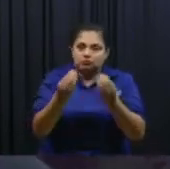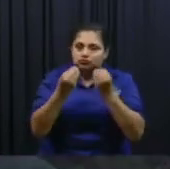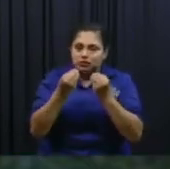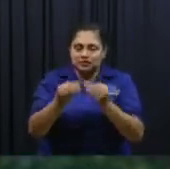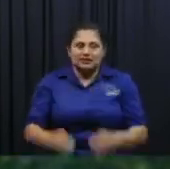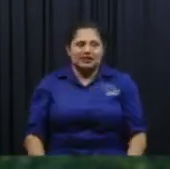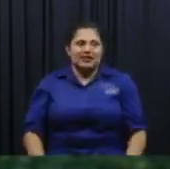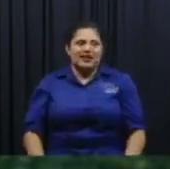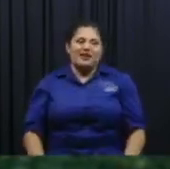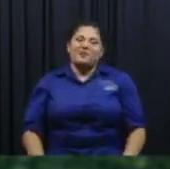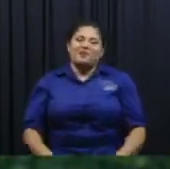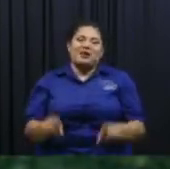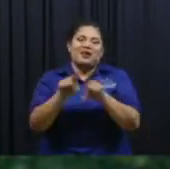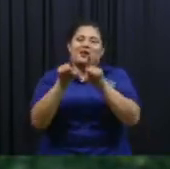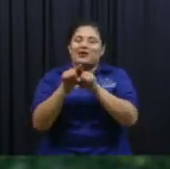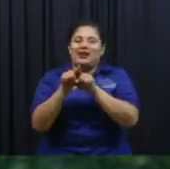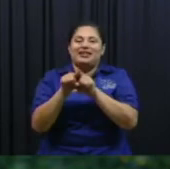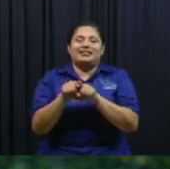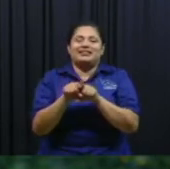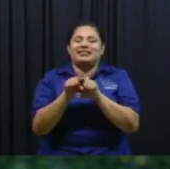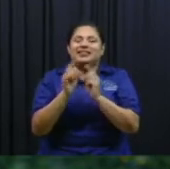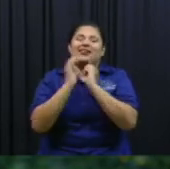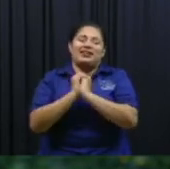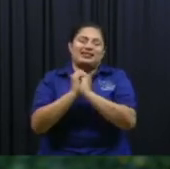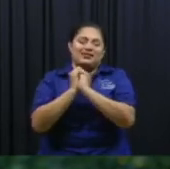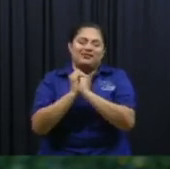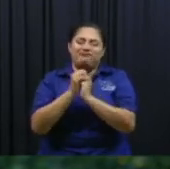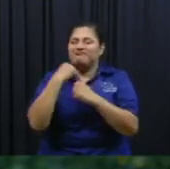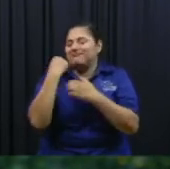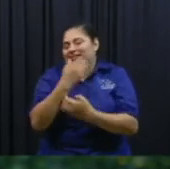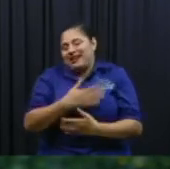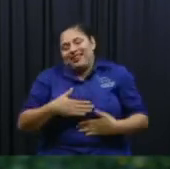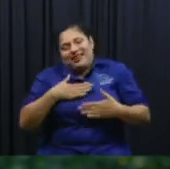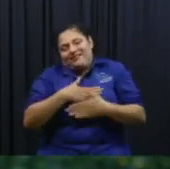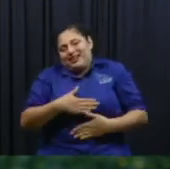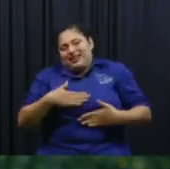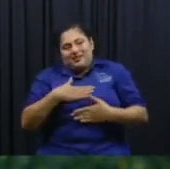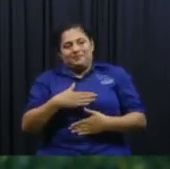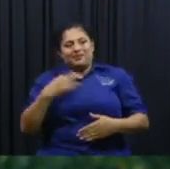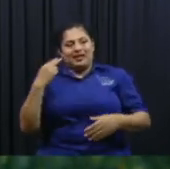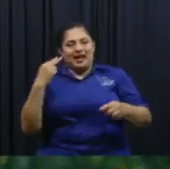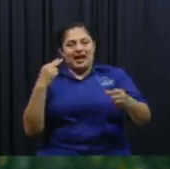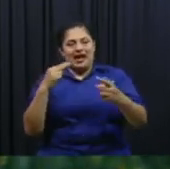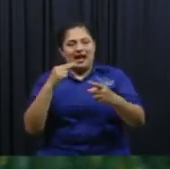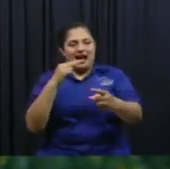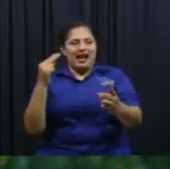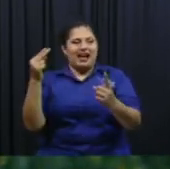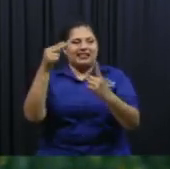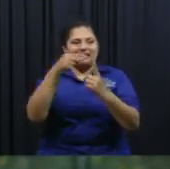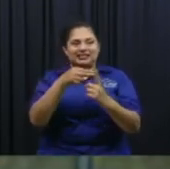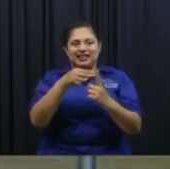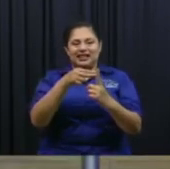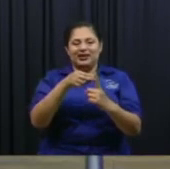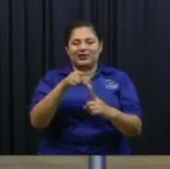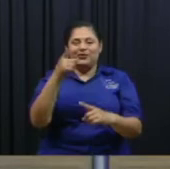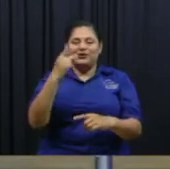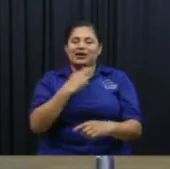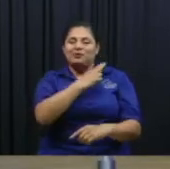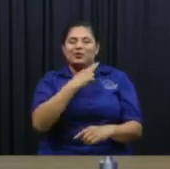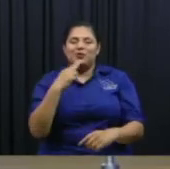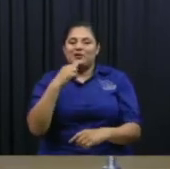es tan deliciosa la oración hasta había un himno que cantábamos así tú hablas con